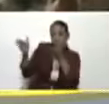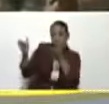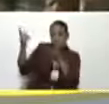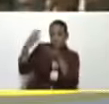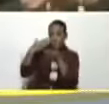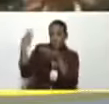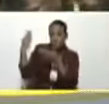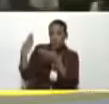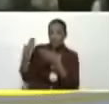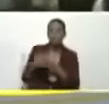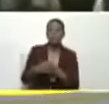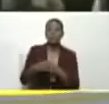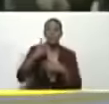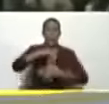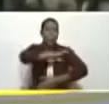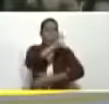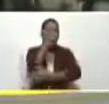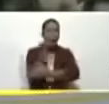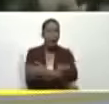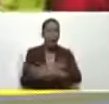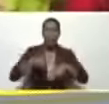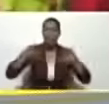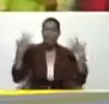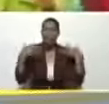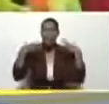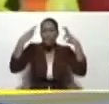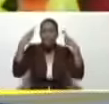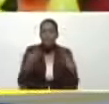energía qué energía tan